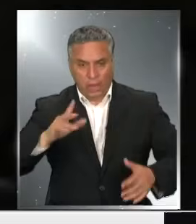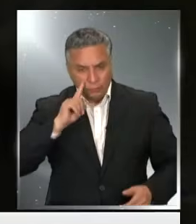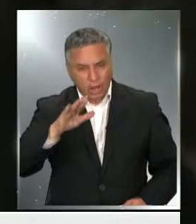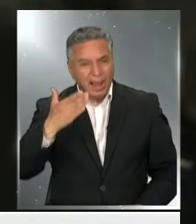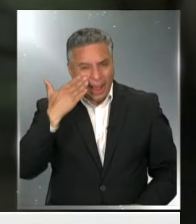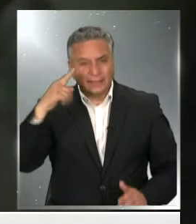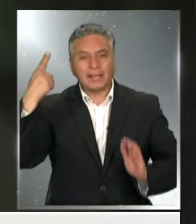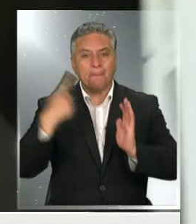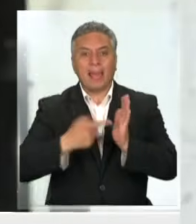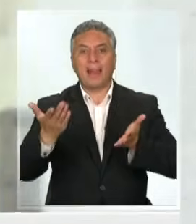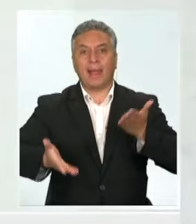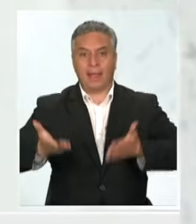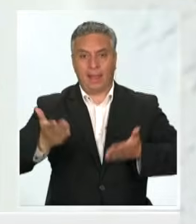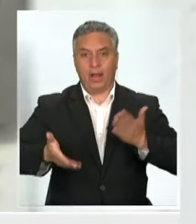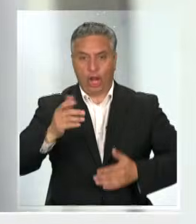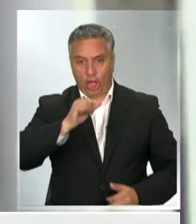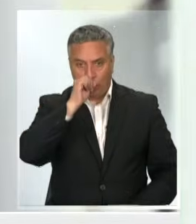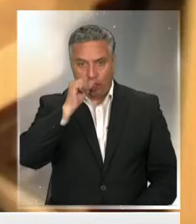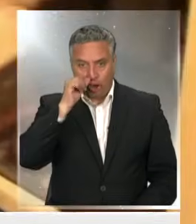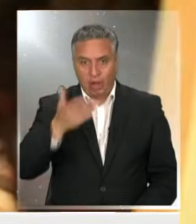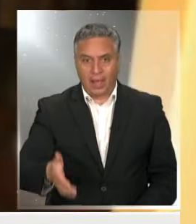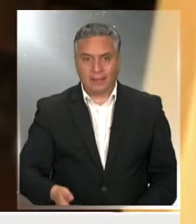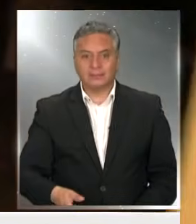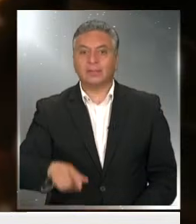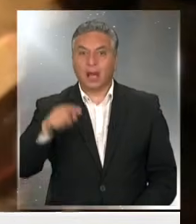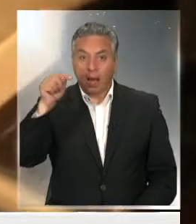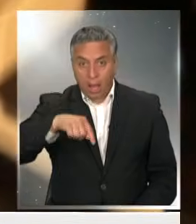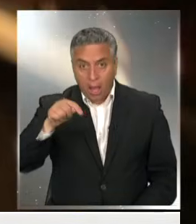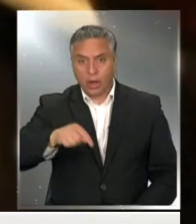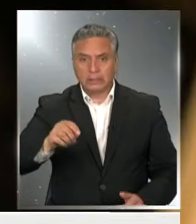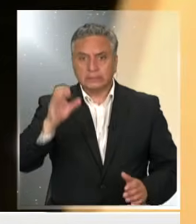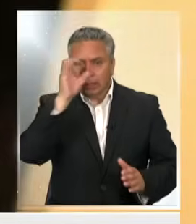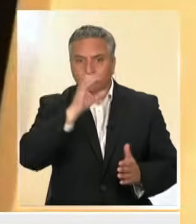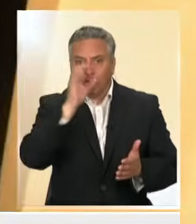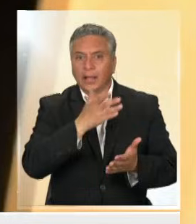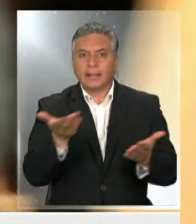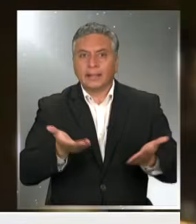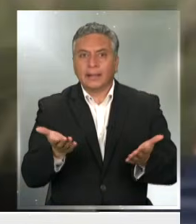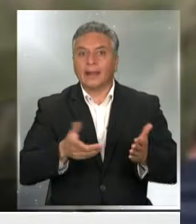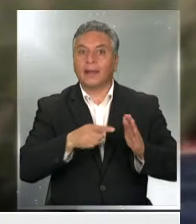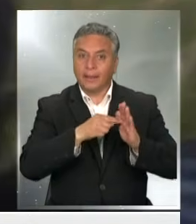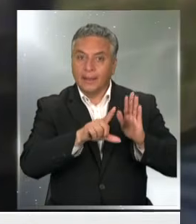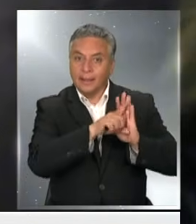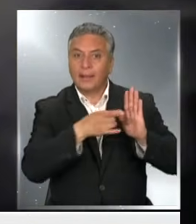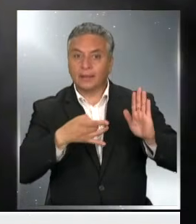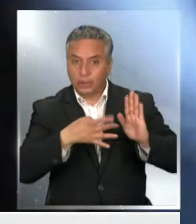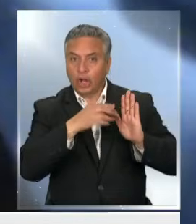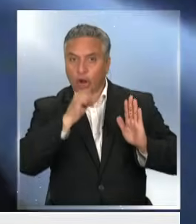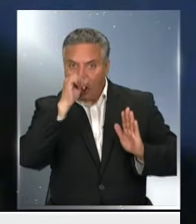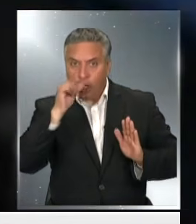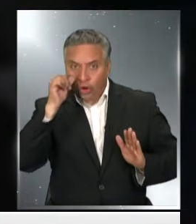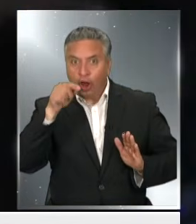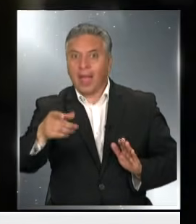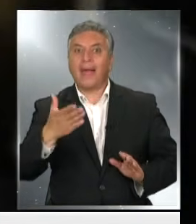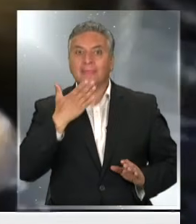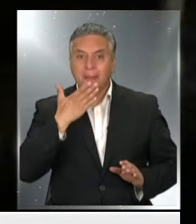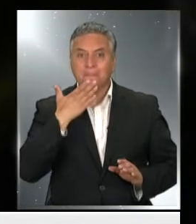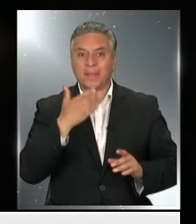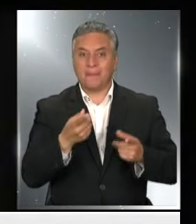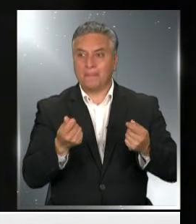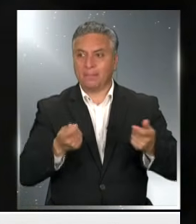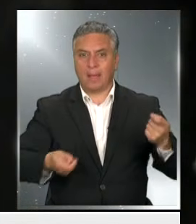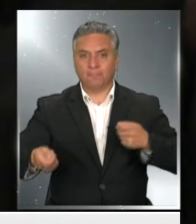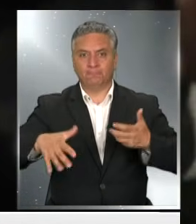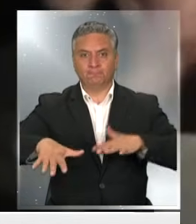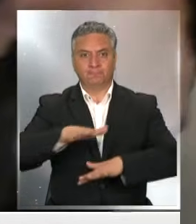drogas. La investigación ahora busca esclarecer si, además del delito de tráfico de drogas, existe el de lavado de activos,